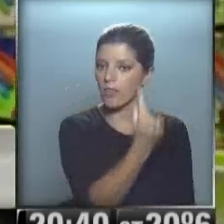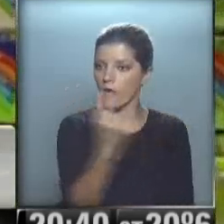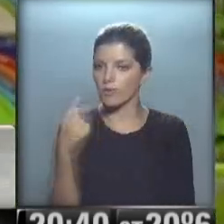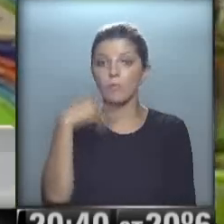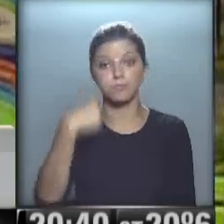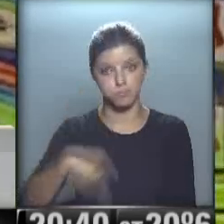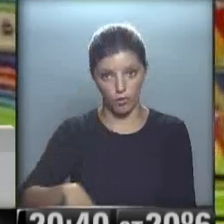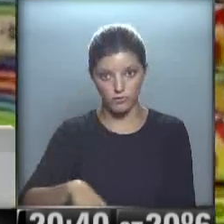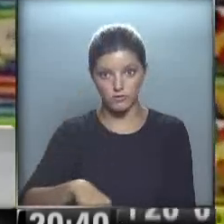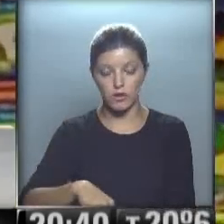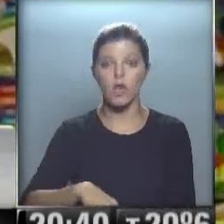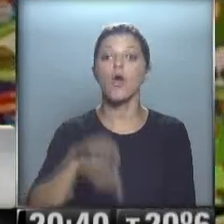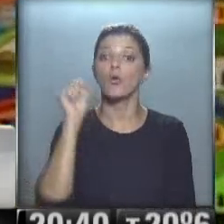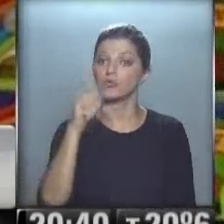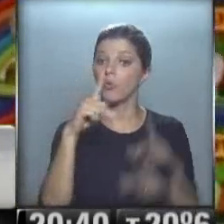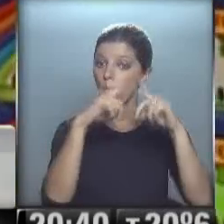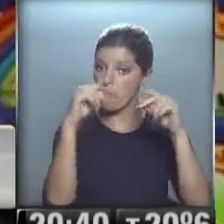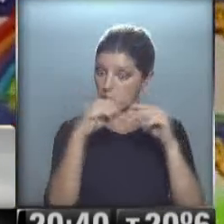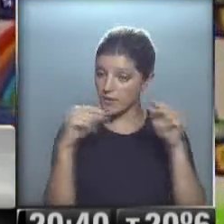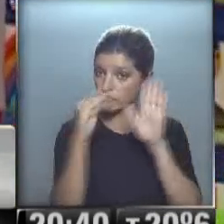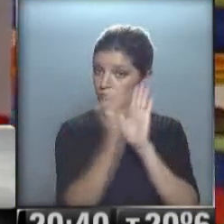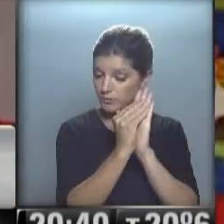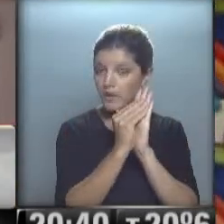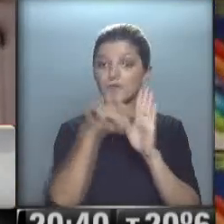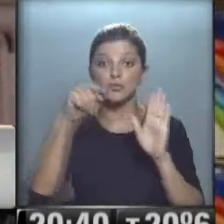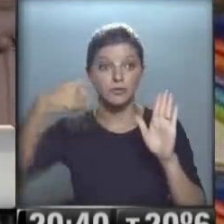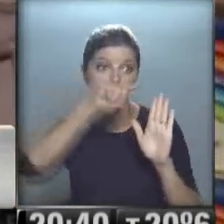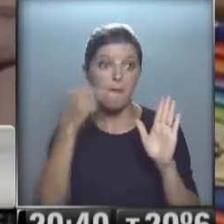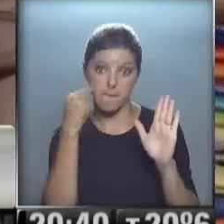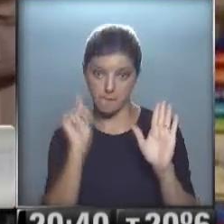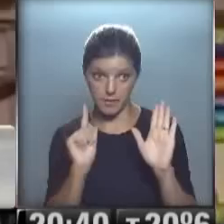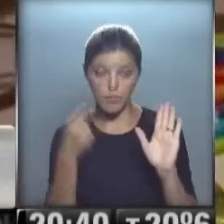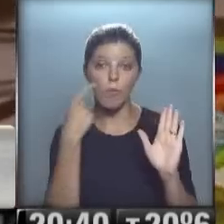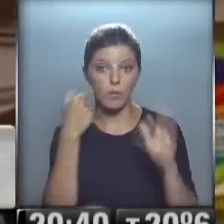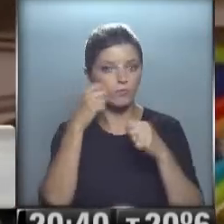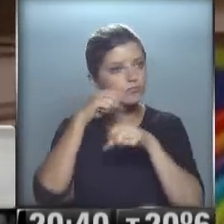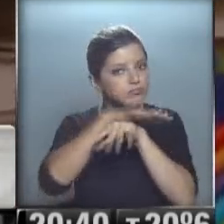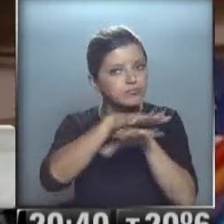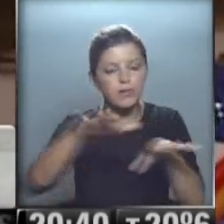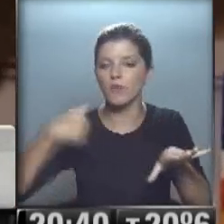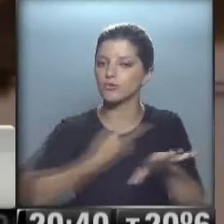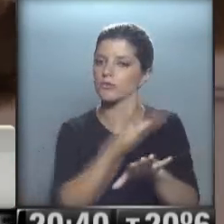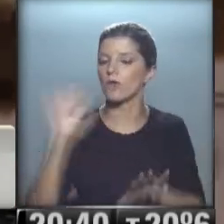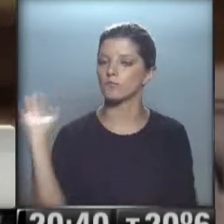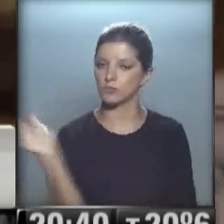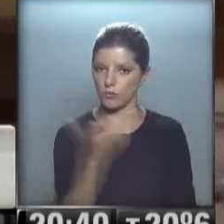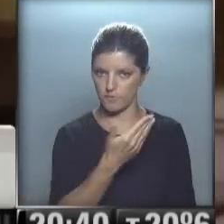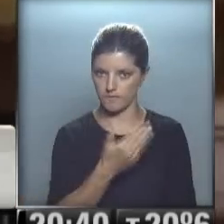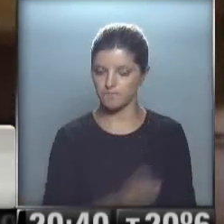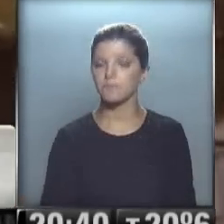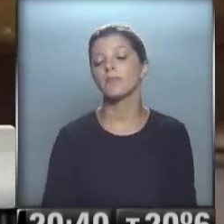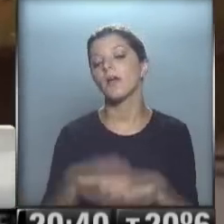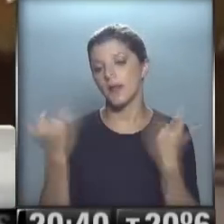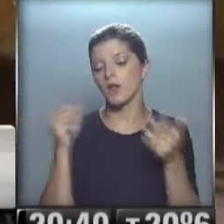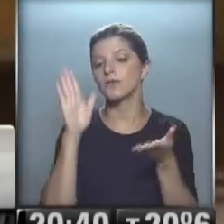artículos con sus correspondientes precios, a partir de la cual ustedes podrán divulgar a toda la sociedad. Obviamente siempre el